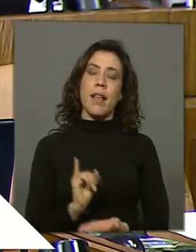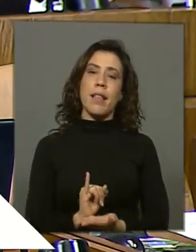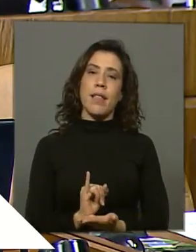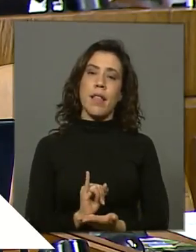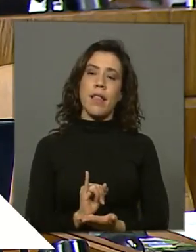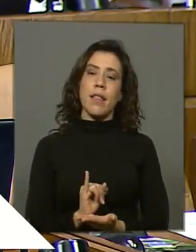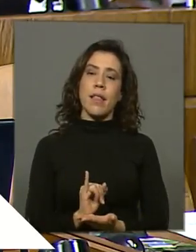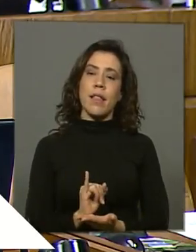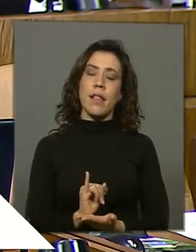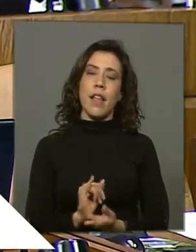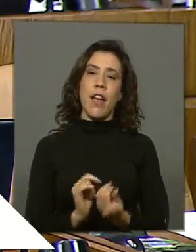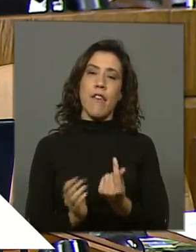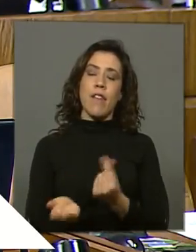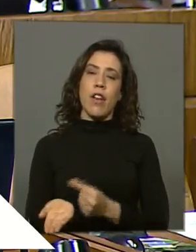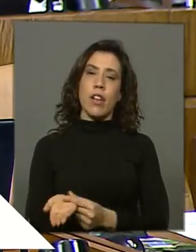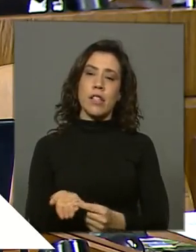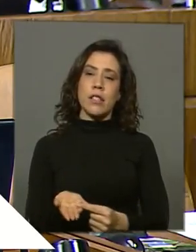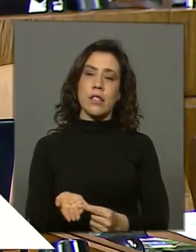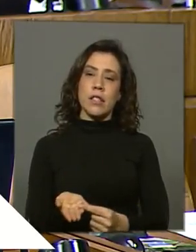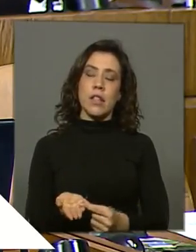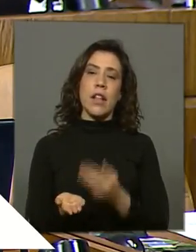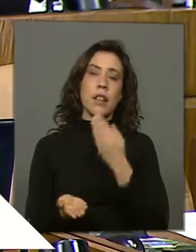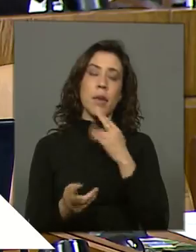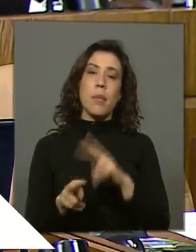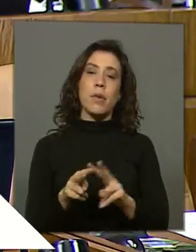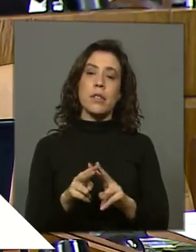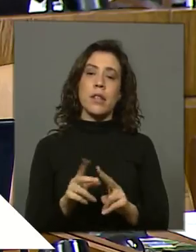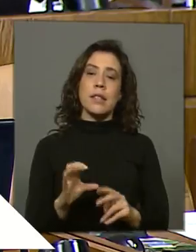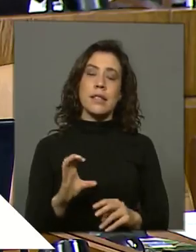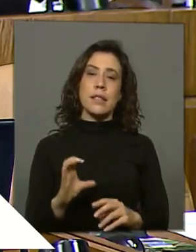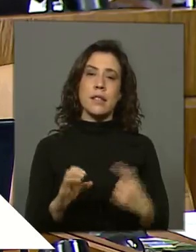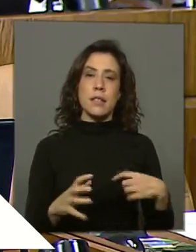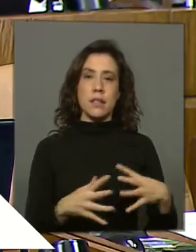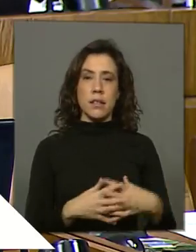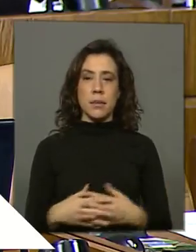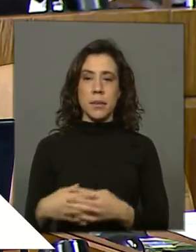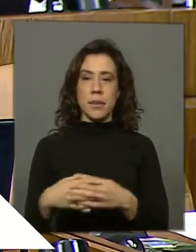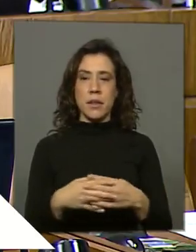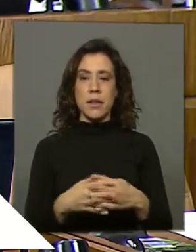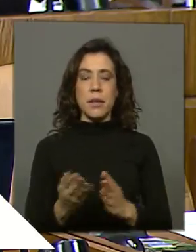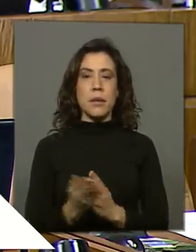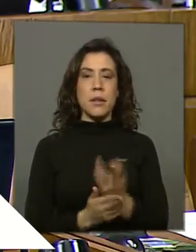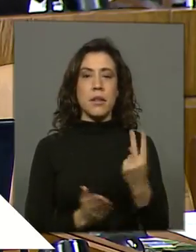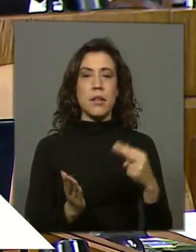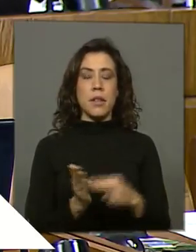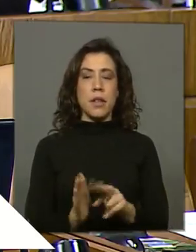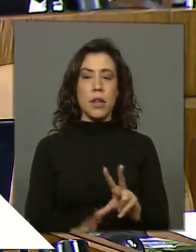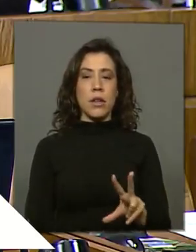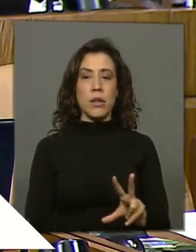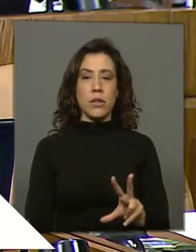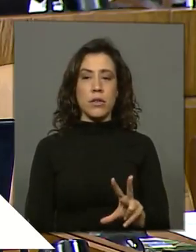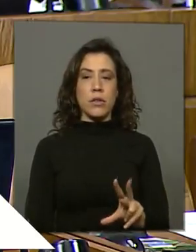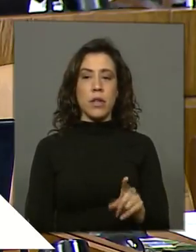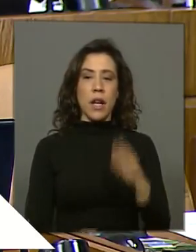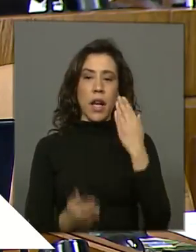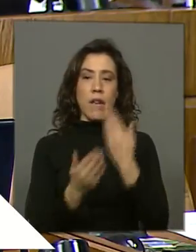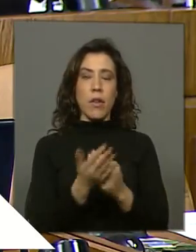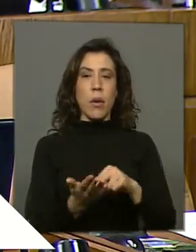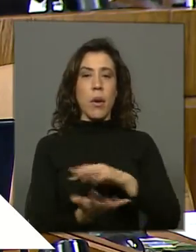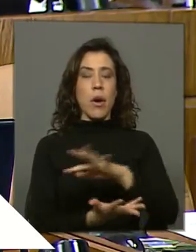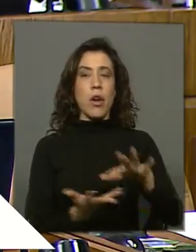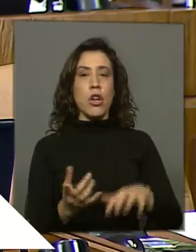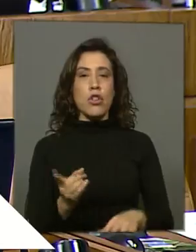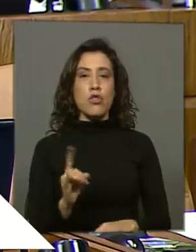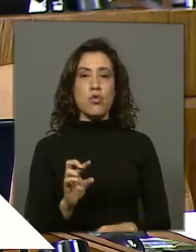de valores y seguro al igual como lo hizo la SEC norteamericana a partir del año 2008 donde enfrentaron la crisis